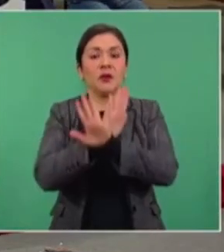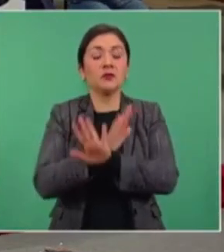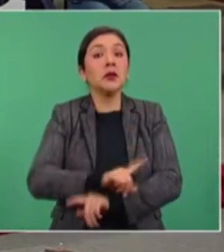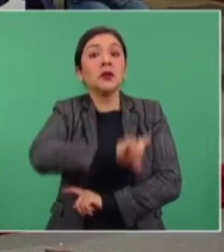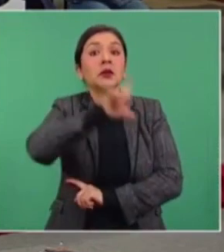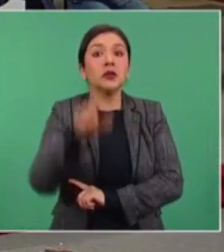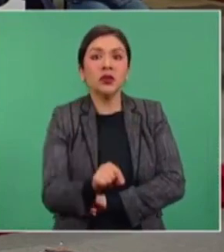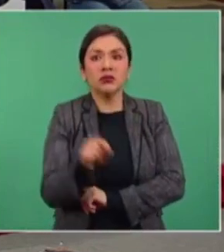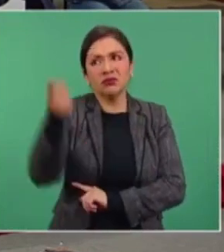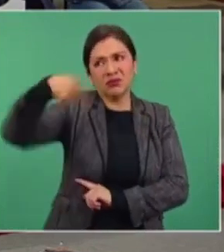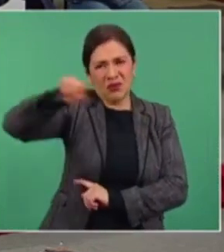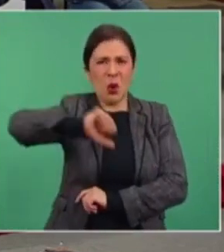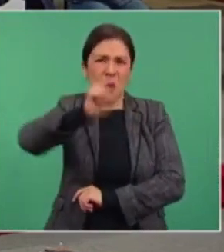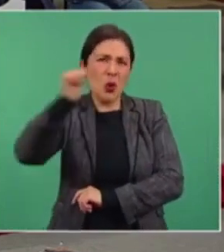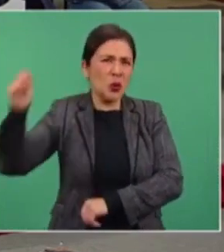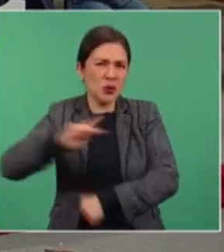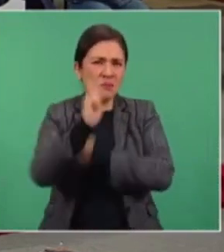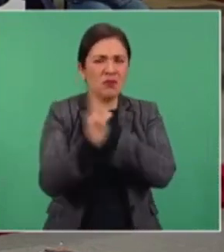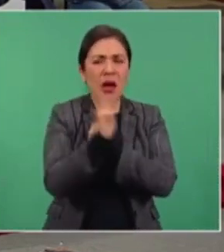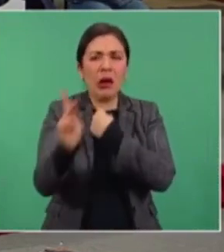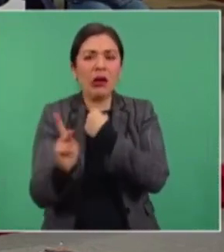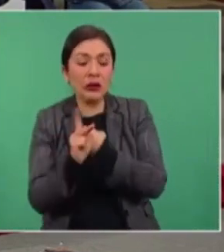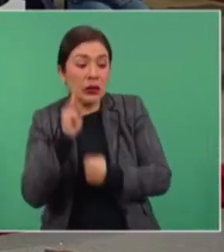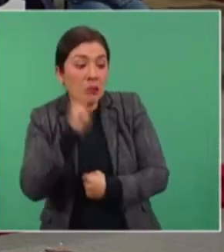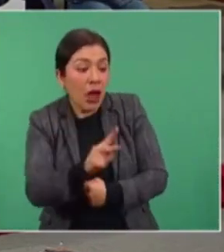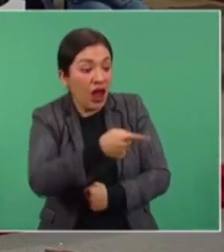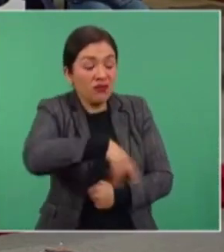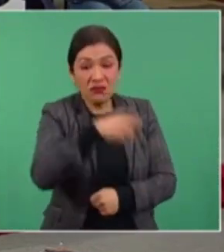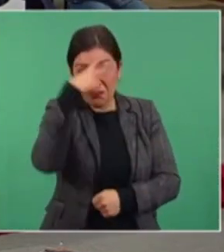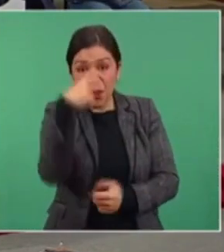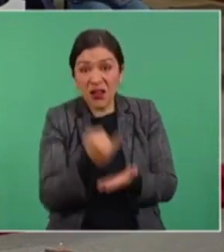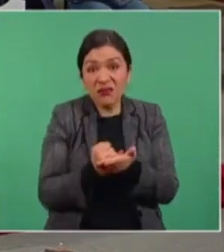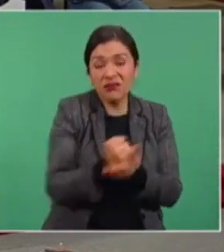extranjeros y dejaron la